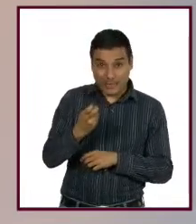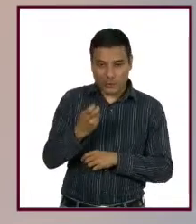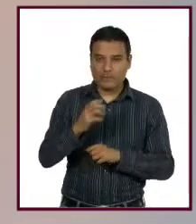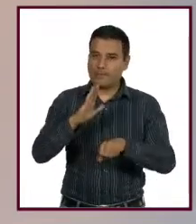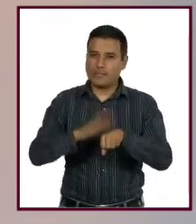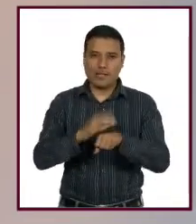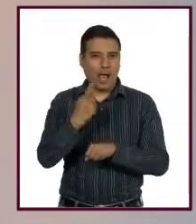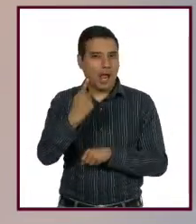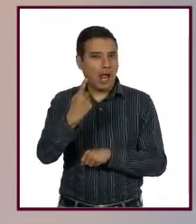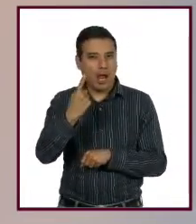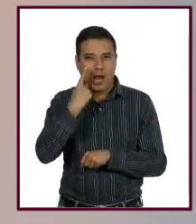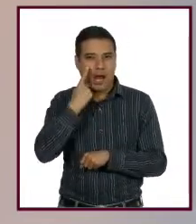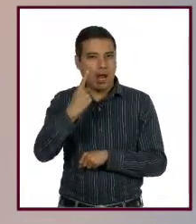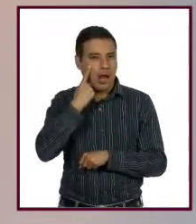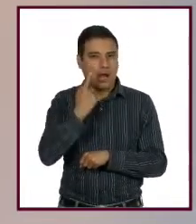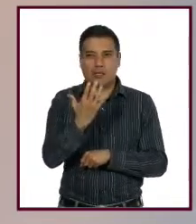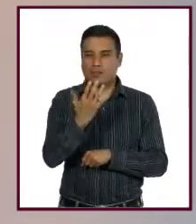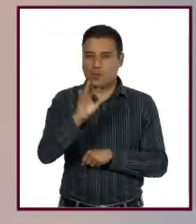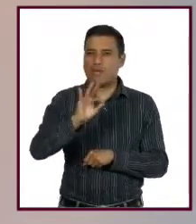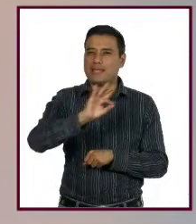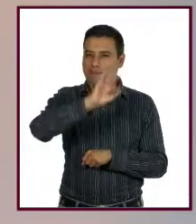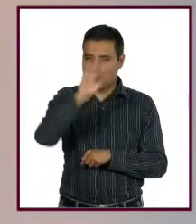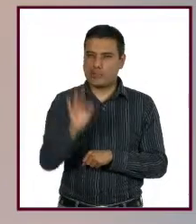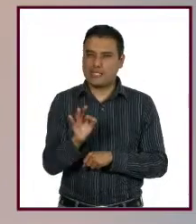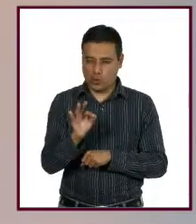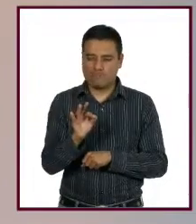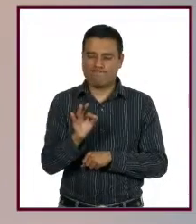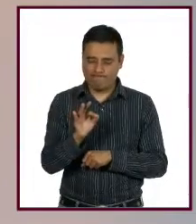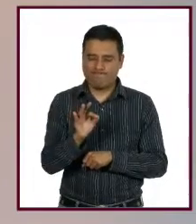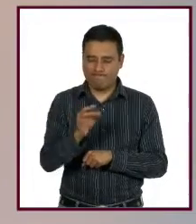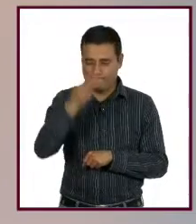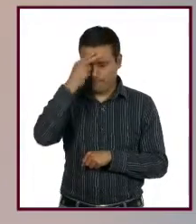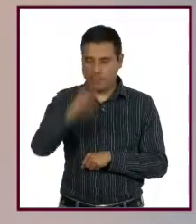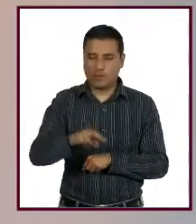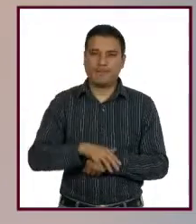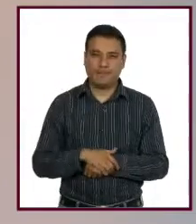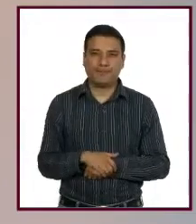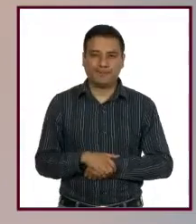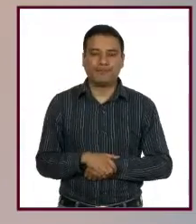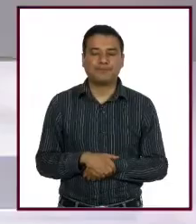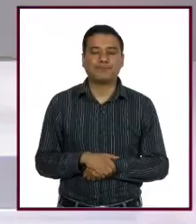casi la mitad de todos los consumos que se tienen registrados en nuestro país.